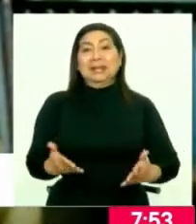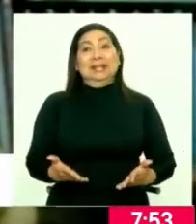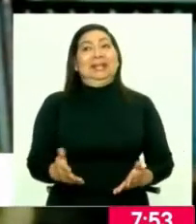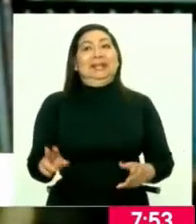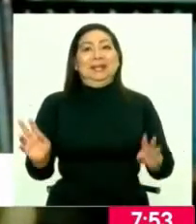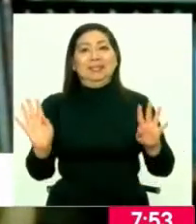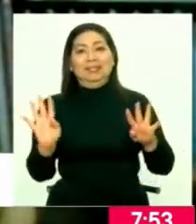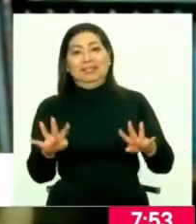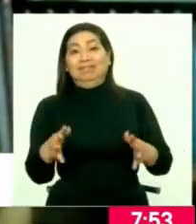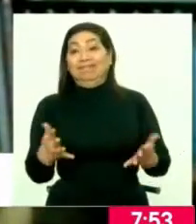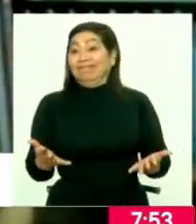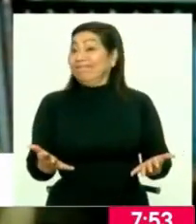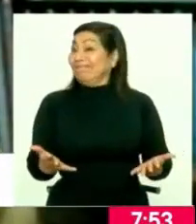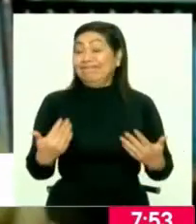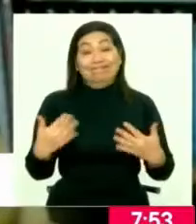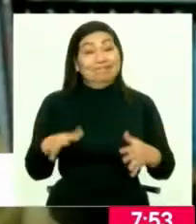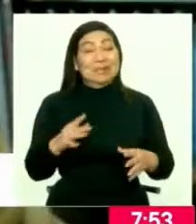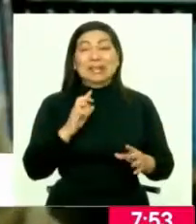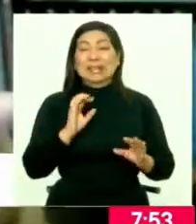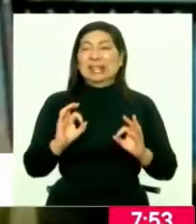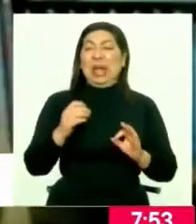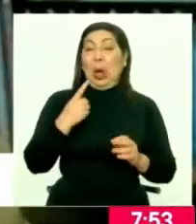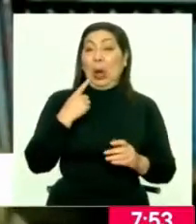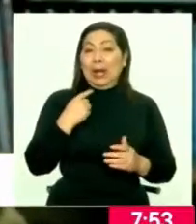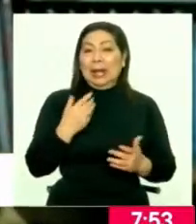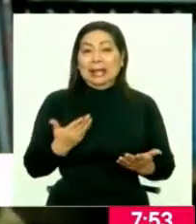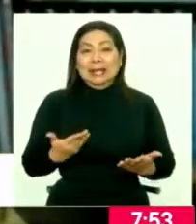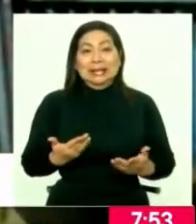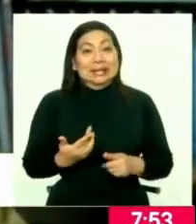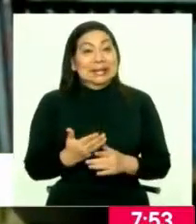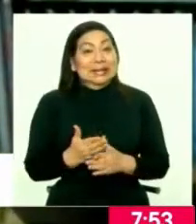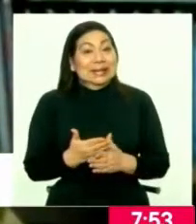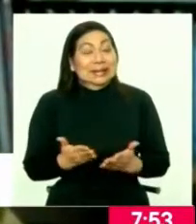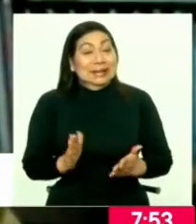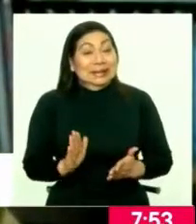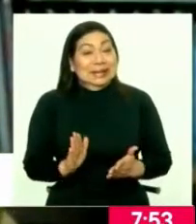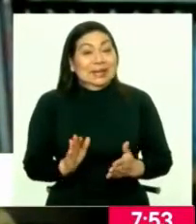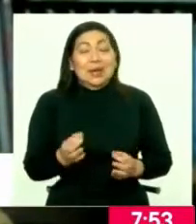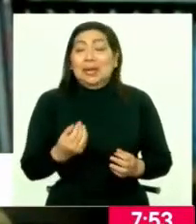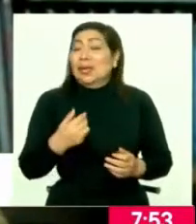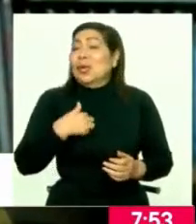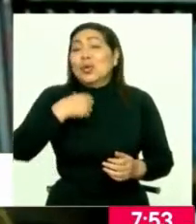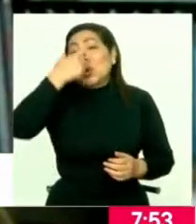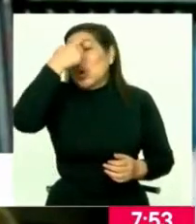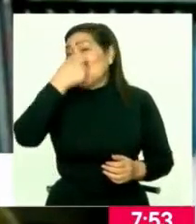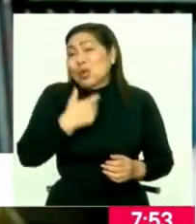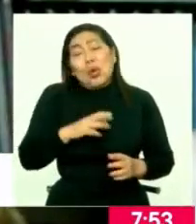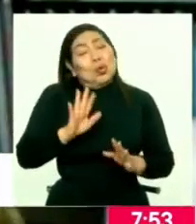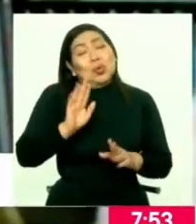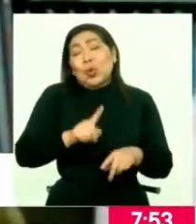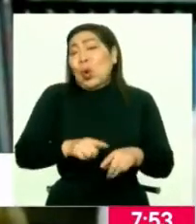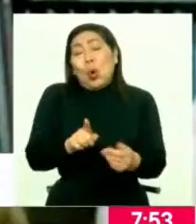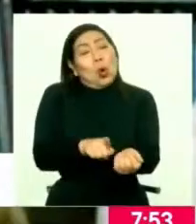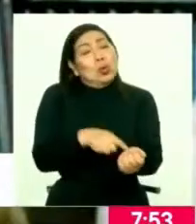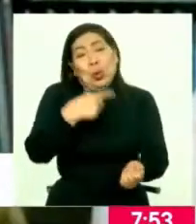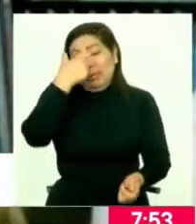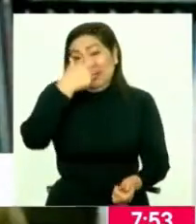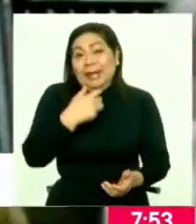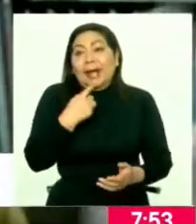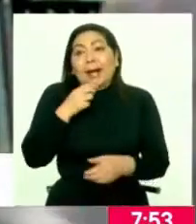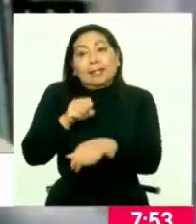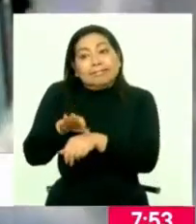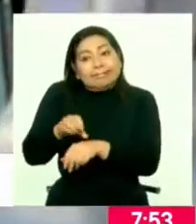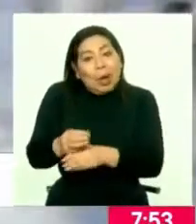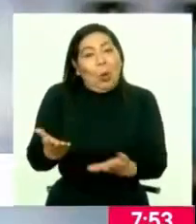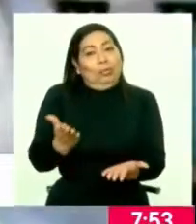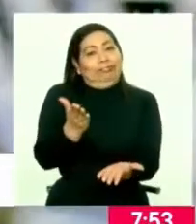Entonces, eso le puede costar, pero claro, es que es parte de su forma de ser y seguramente sus asesores ya le